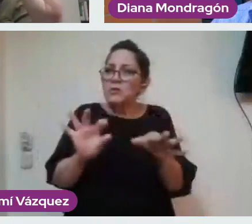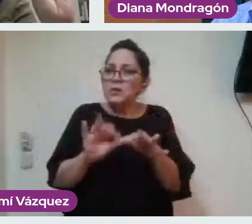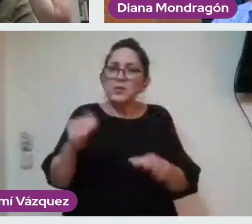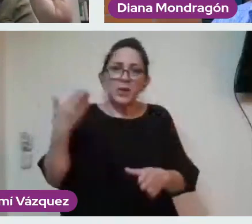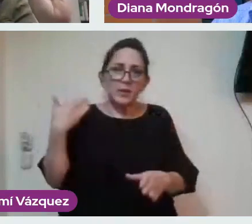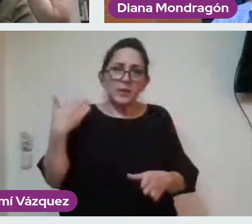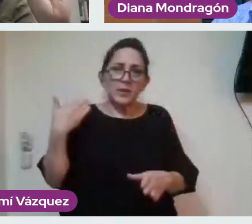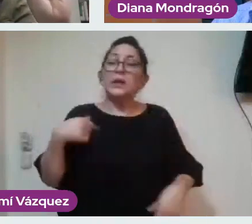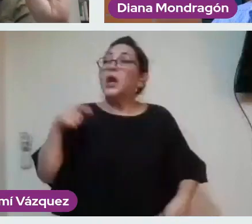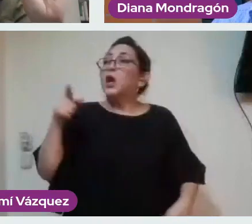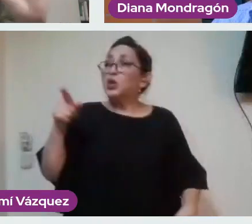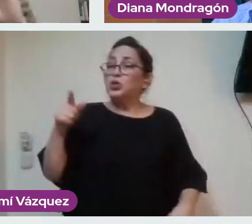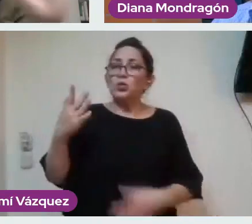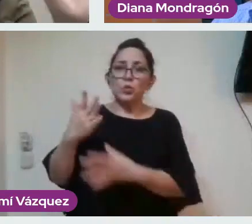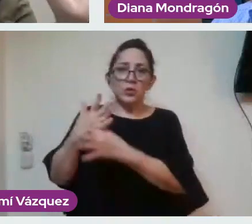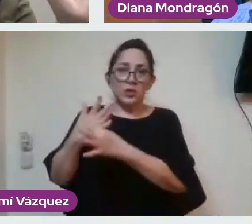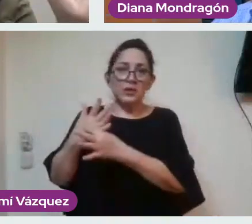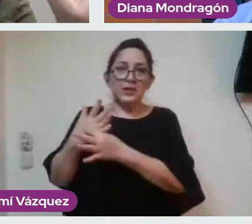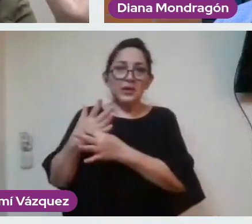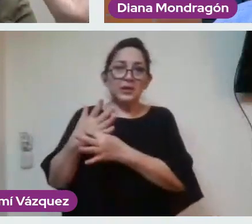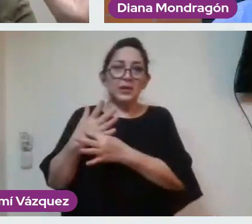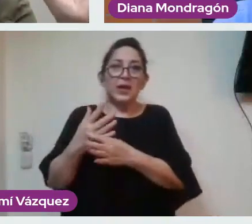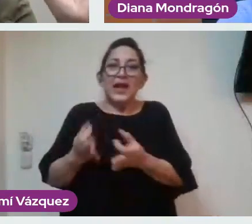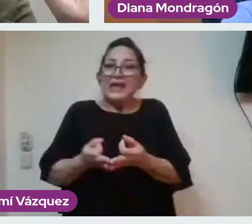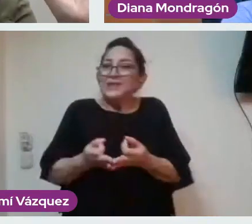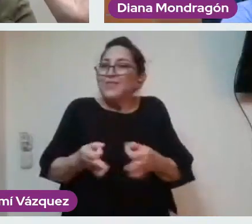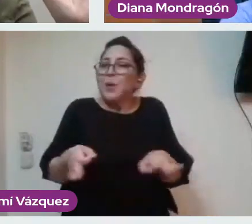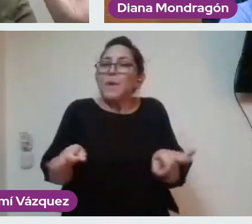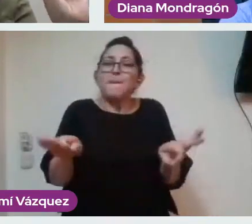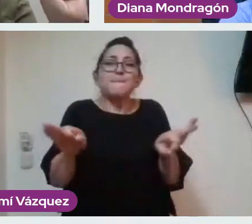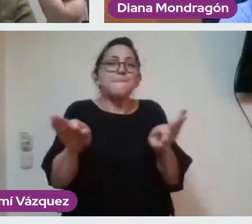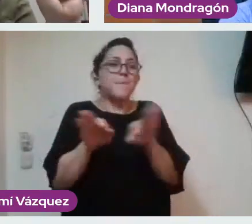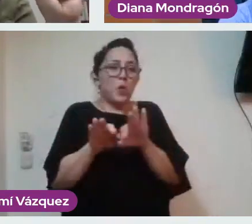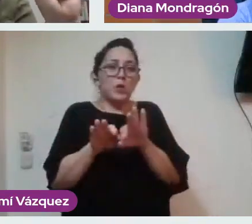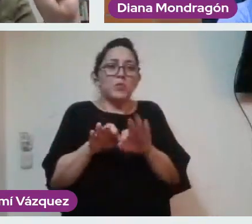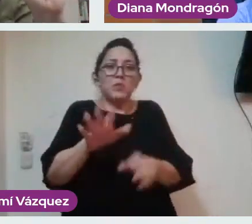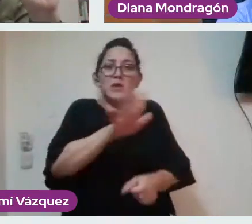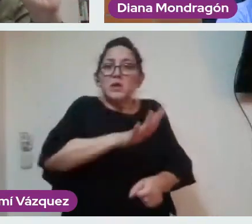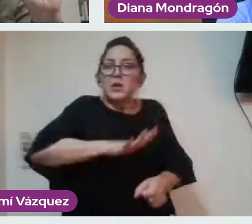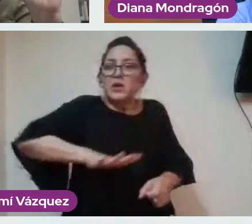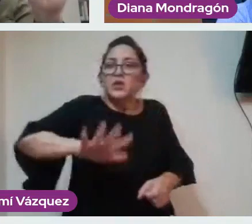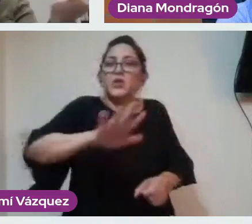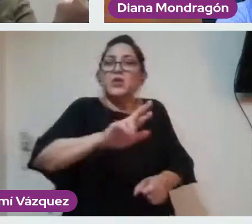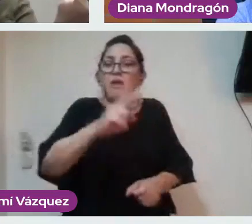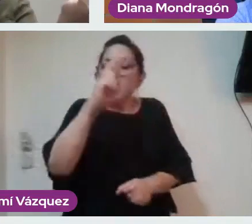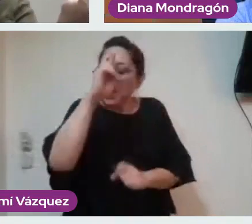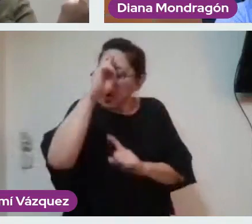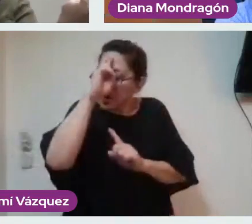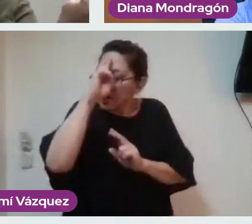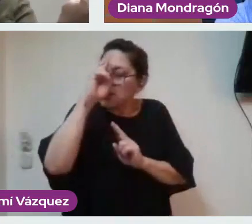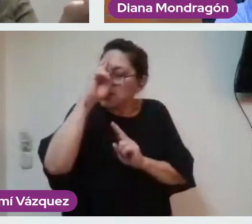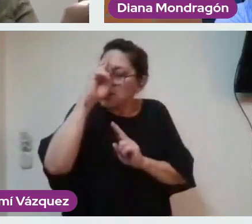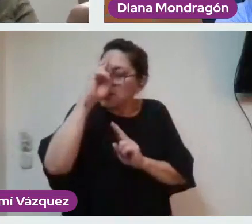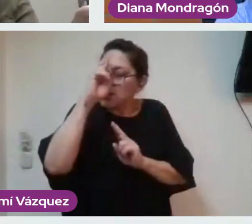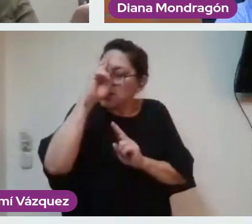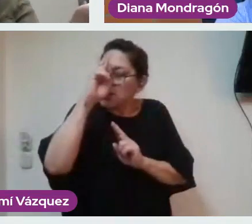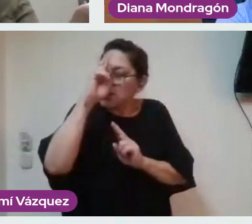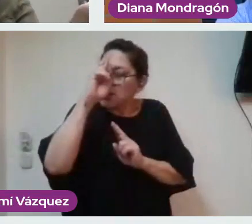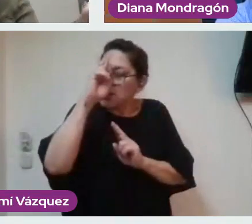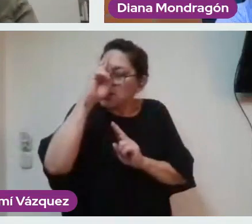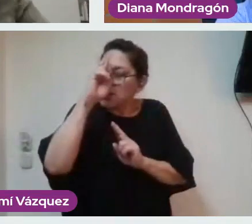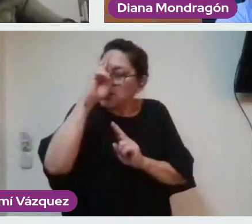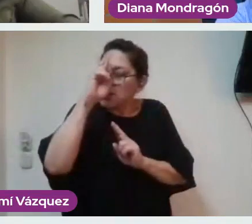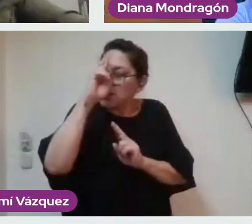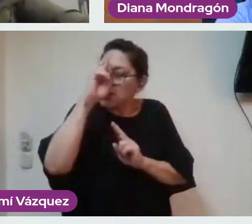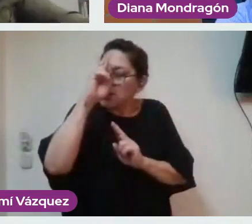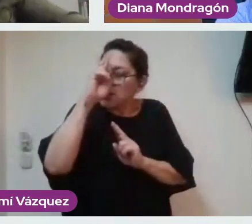decías fundamental, un ambiente de respeto y confianza mutua. Yo tengo una pregunta en lo personal, ¿no? ¿Qué tanto también